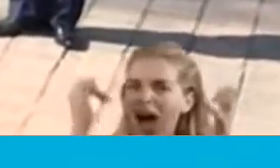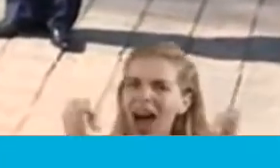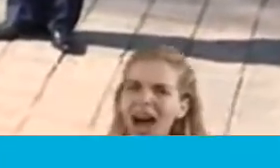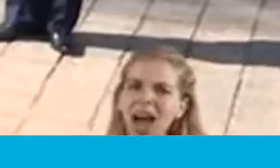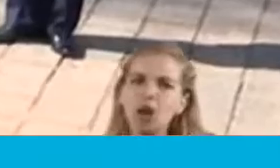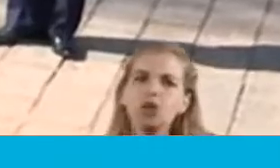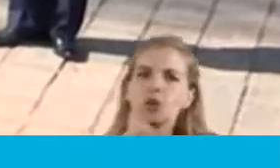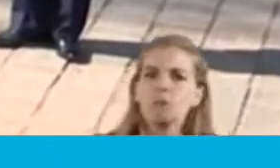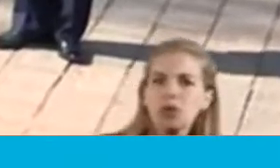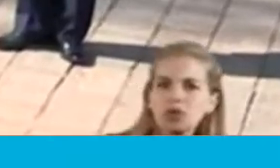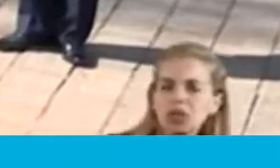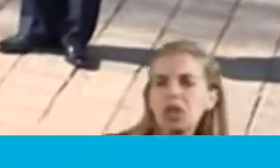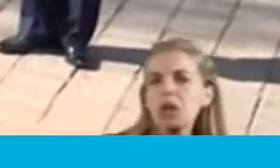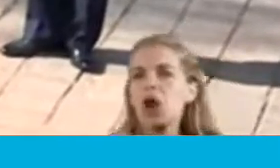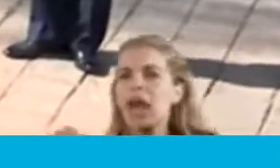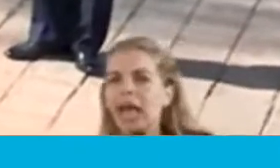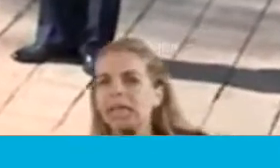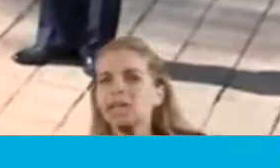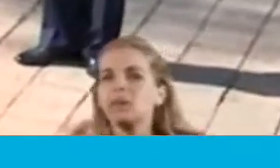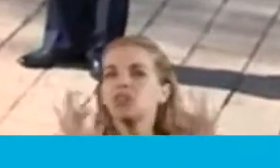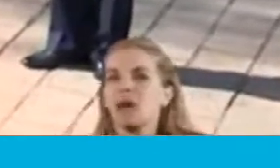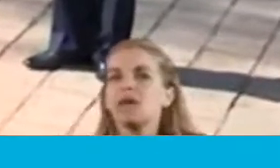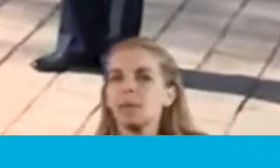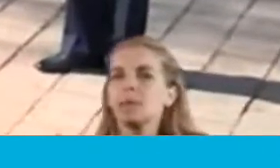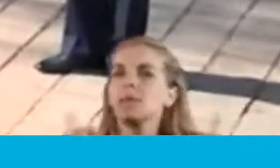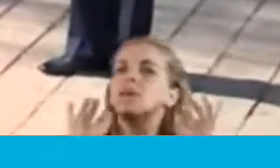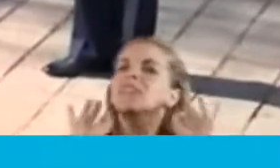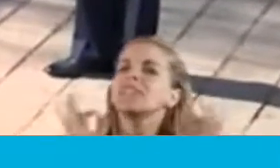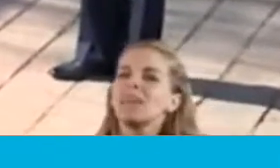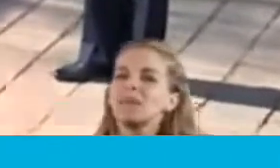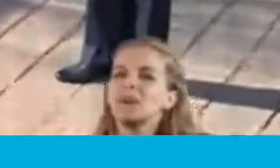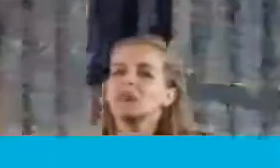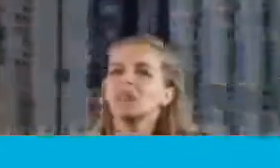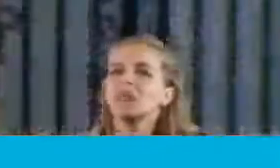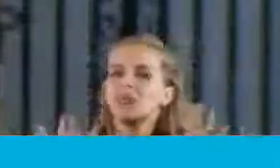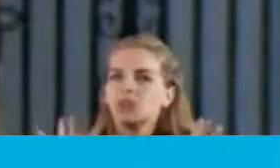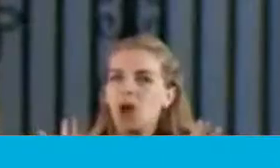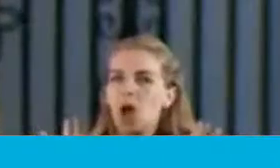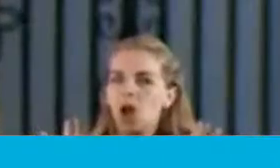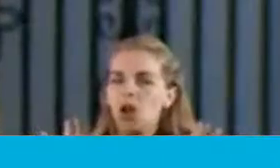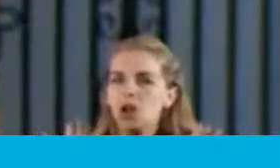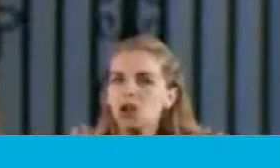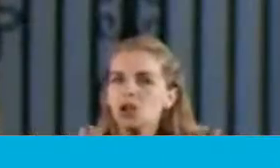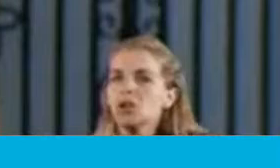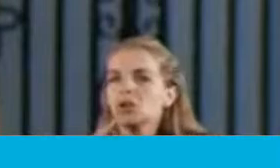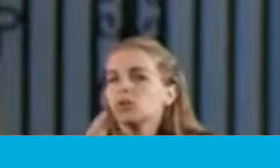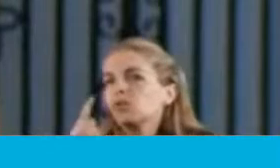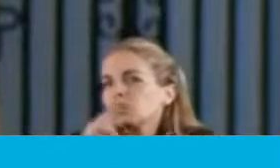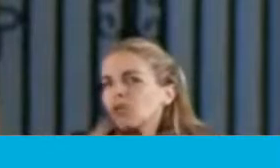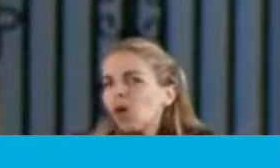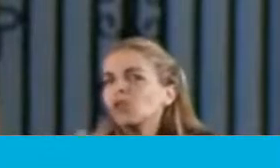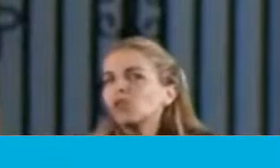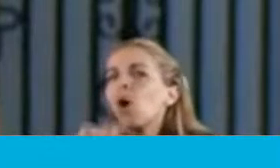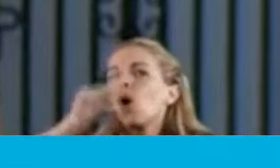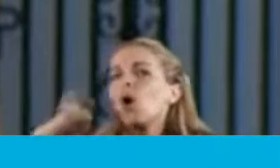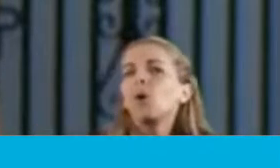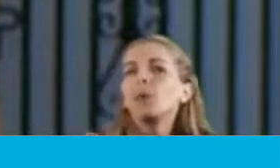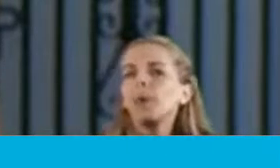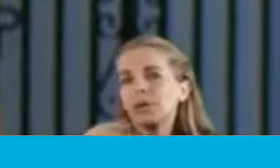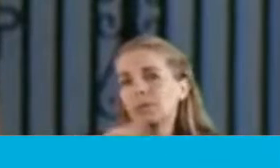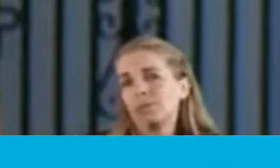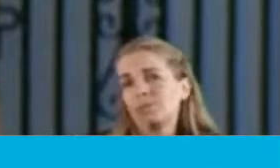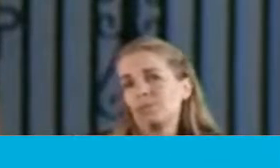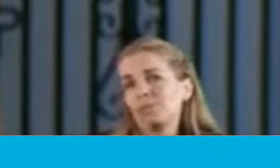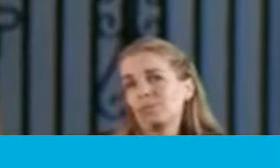dificultades señaladas, somos conscientes del escenario que nos toca, resultado en gran medida del endeudamiento irresponsable al que